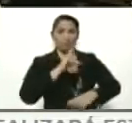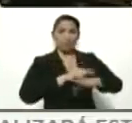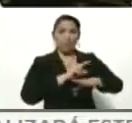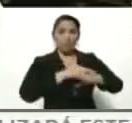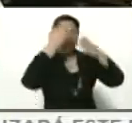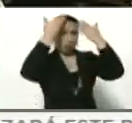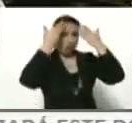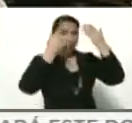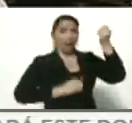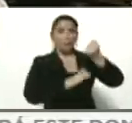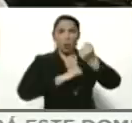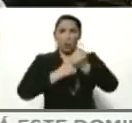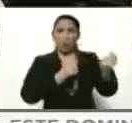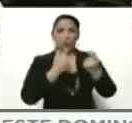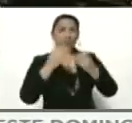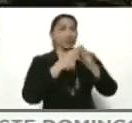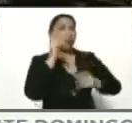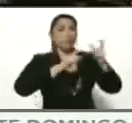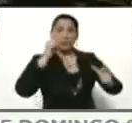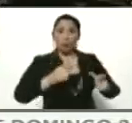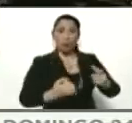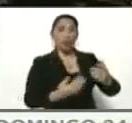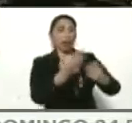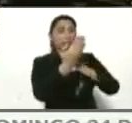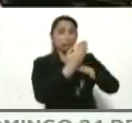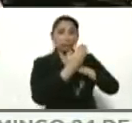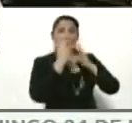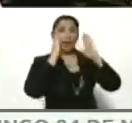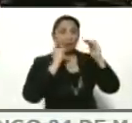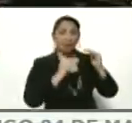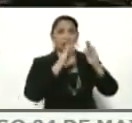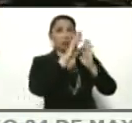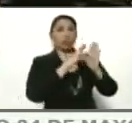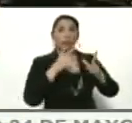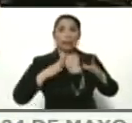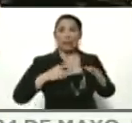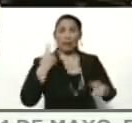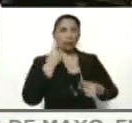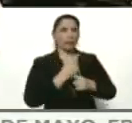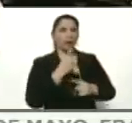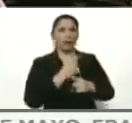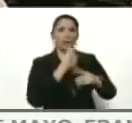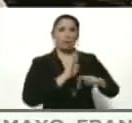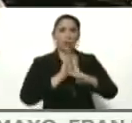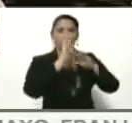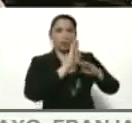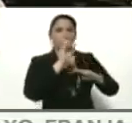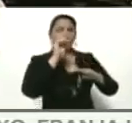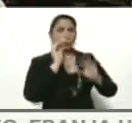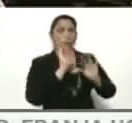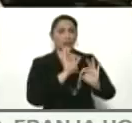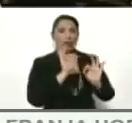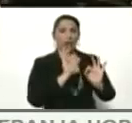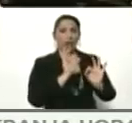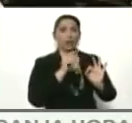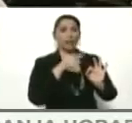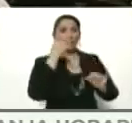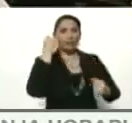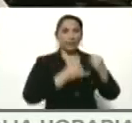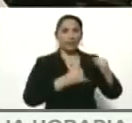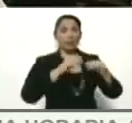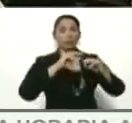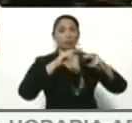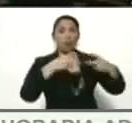personal de apoyo logístico, todas las personas que nos están atendiendo, los recreadores, deben ser protegidos y cuidados. Este es el fin de esta